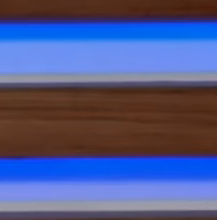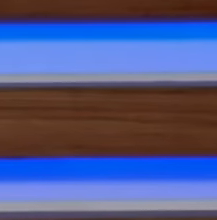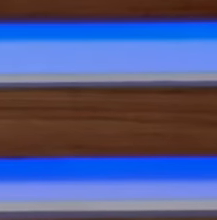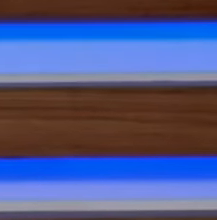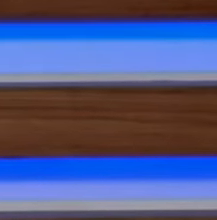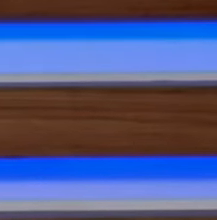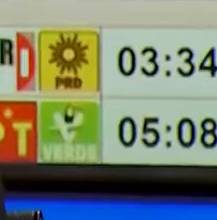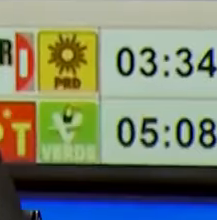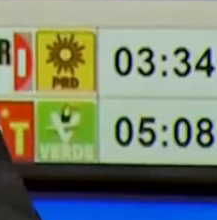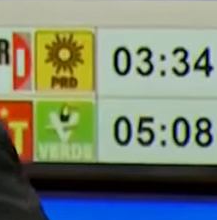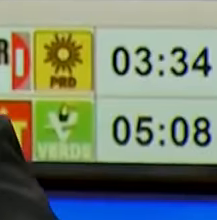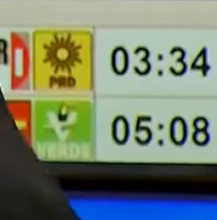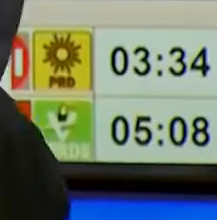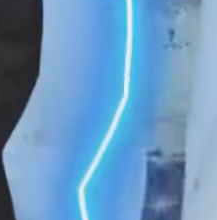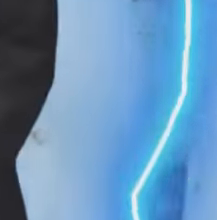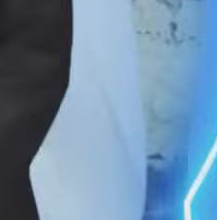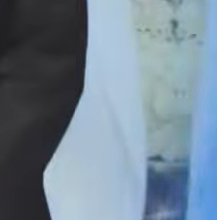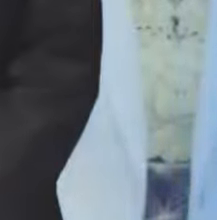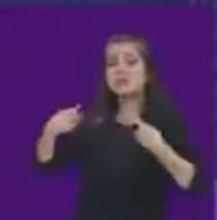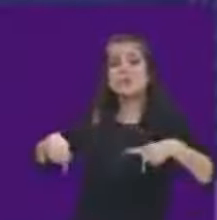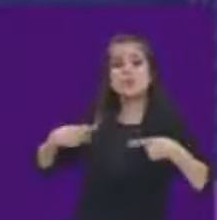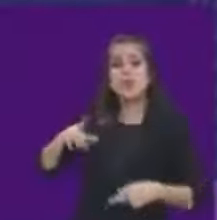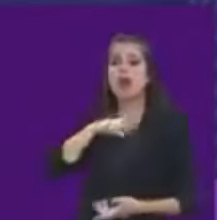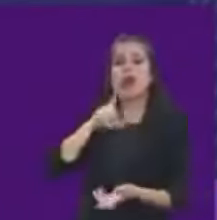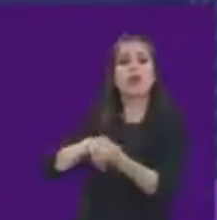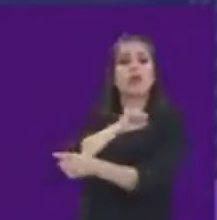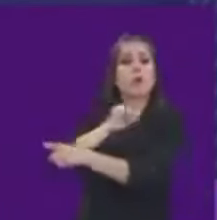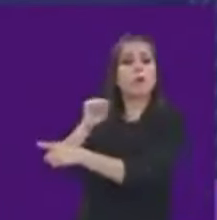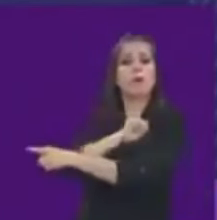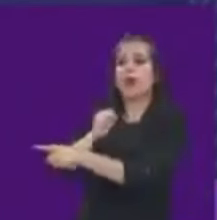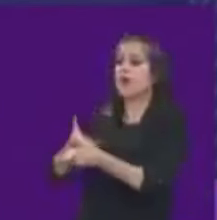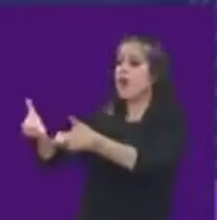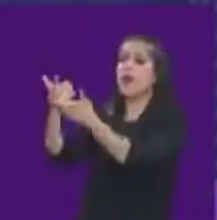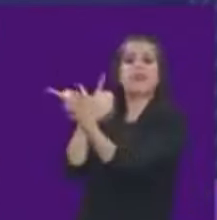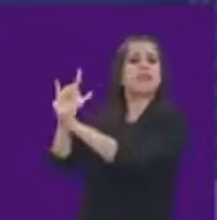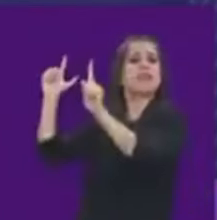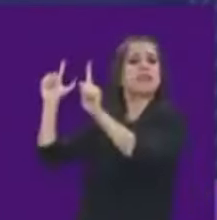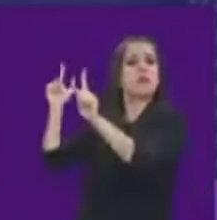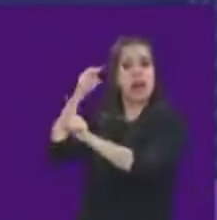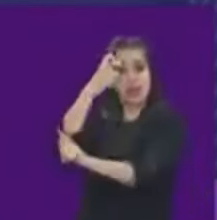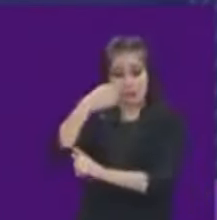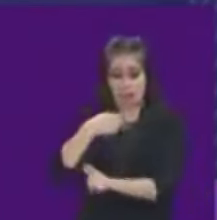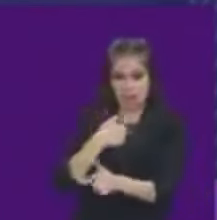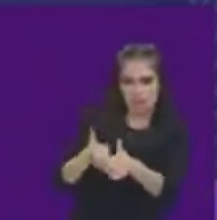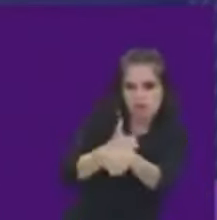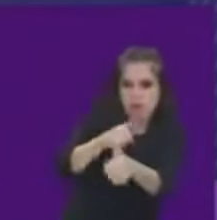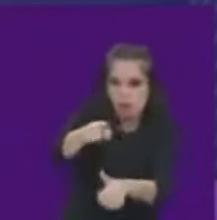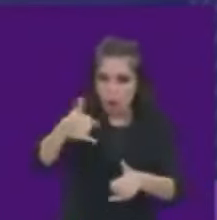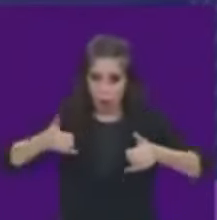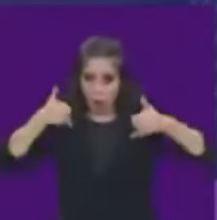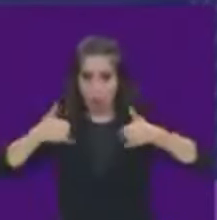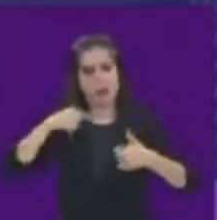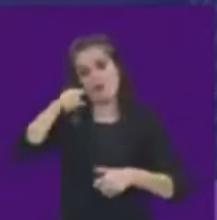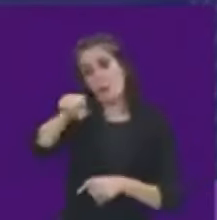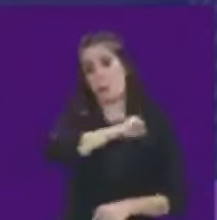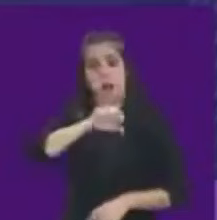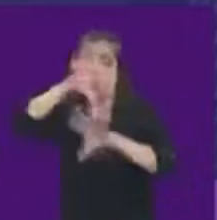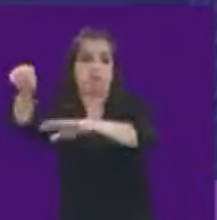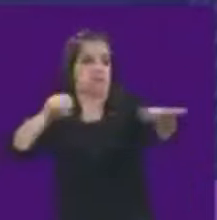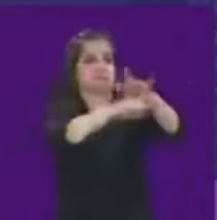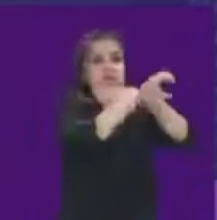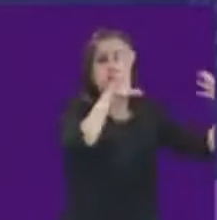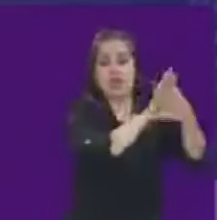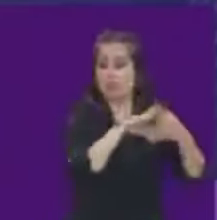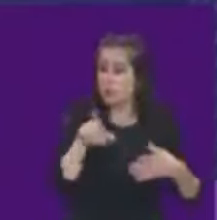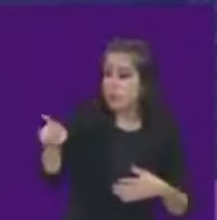no? Fúmenselo, miren. Ahí les va. En mi gobierno no vamos a perseguir a jóvenes por ser jóvenes, ni a las